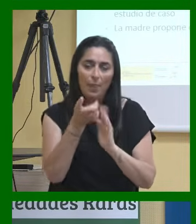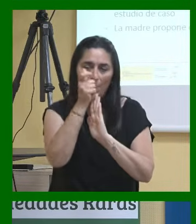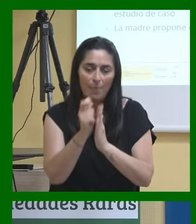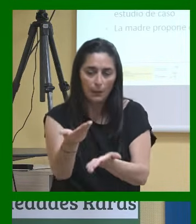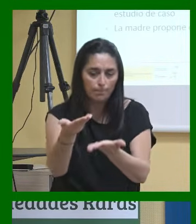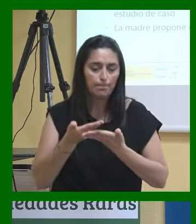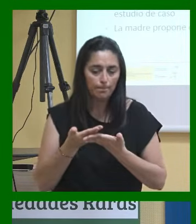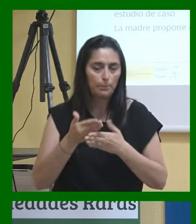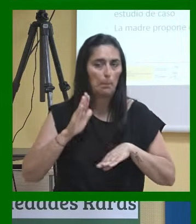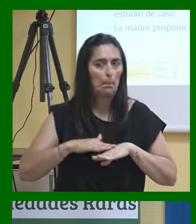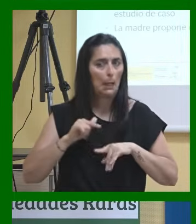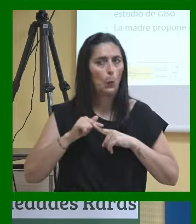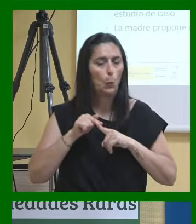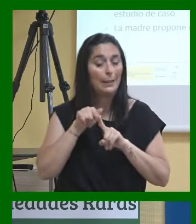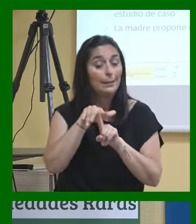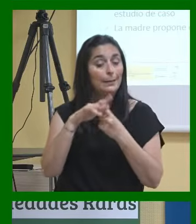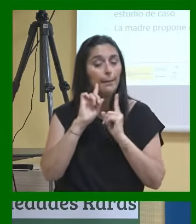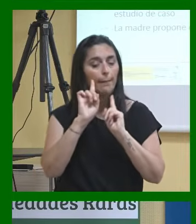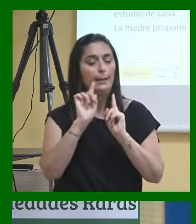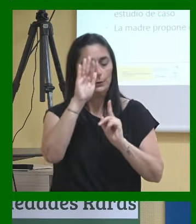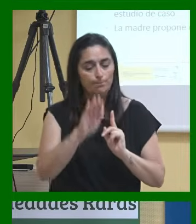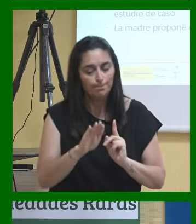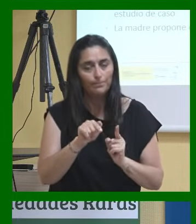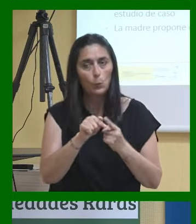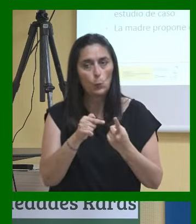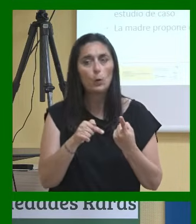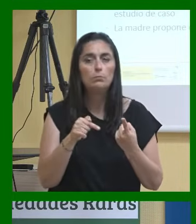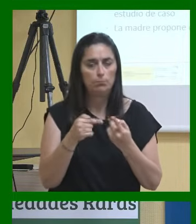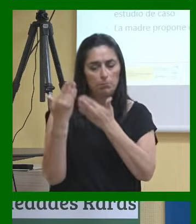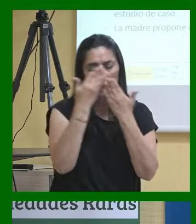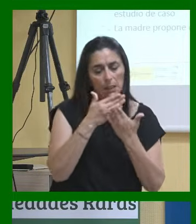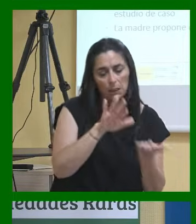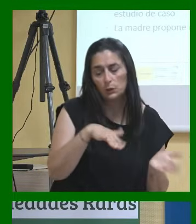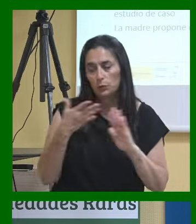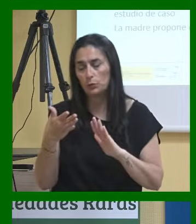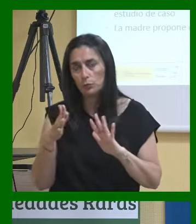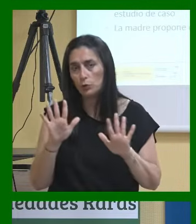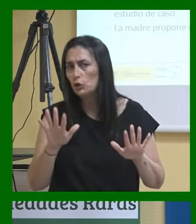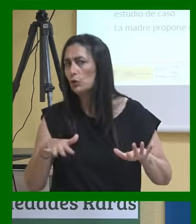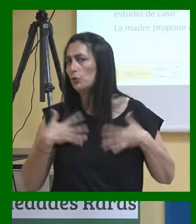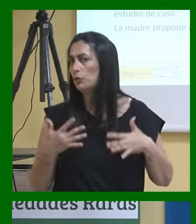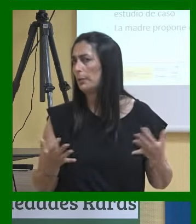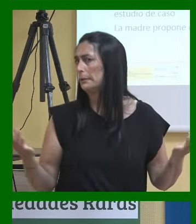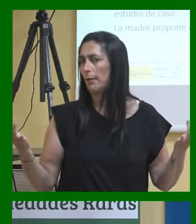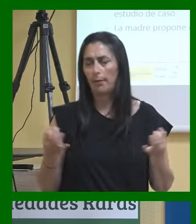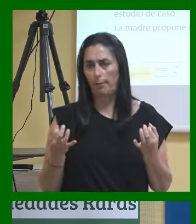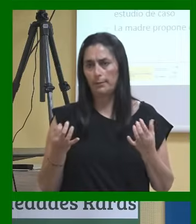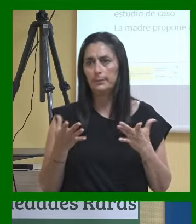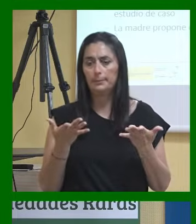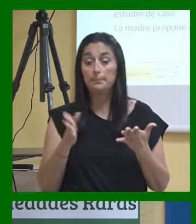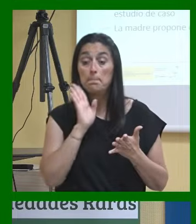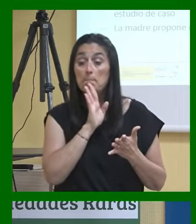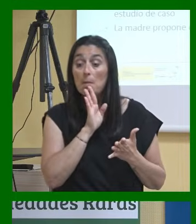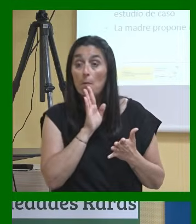caso con el caso del niño. Nuestra sorpresa fue tal que la mamá, además de aceptar que se utilizaran